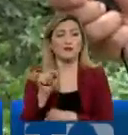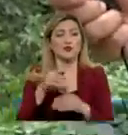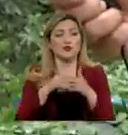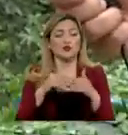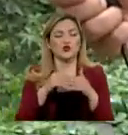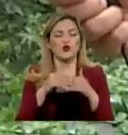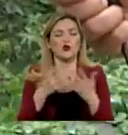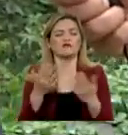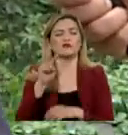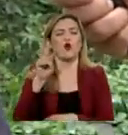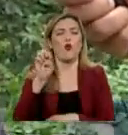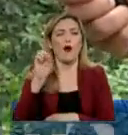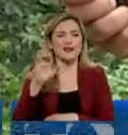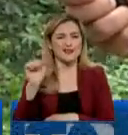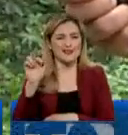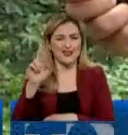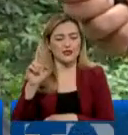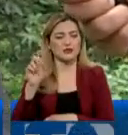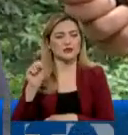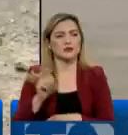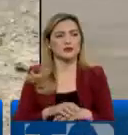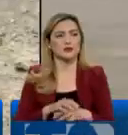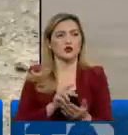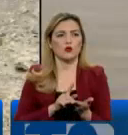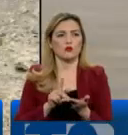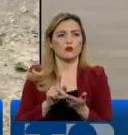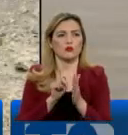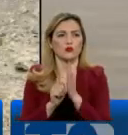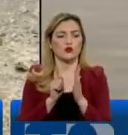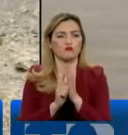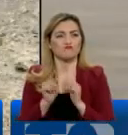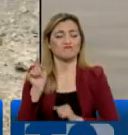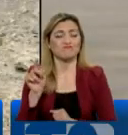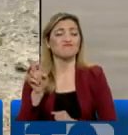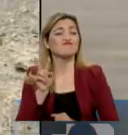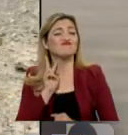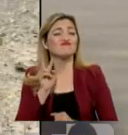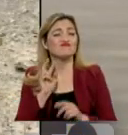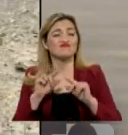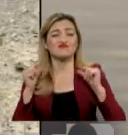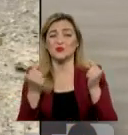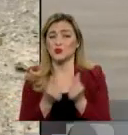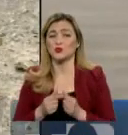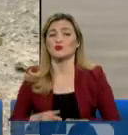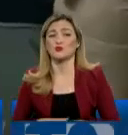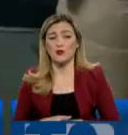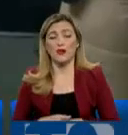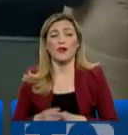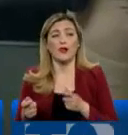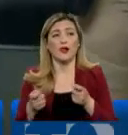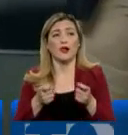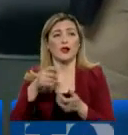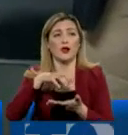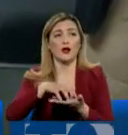Union. Entonces yo hice el depósito aquí en Pedro Vicente. Mario es una de las tantas víctimas de este grupo delictivo que operaba